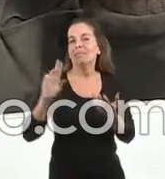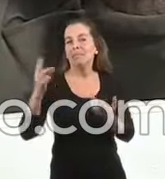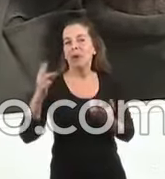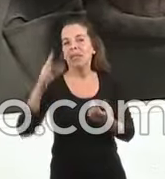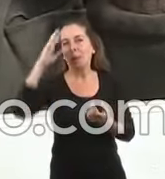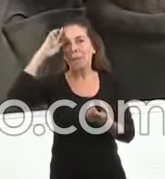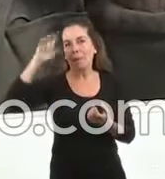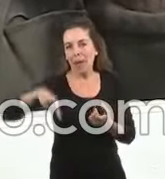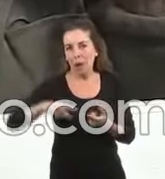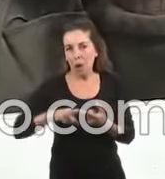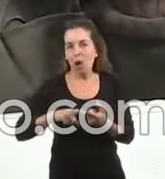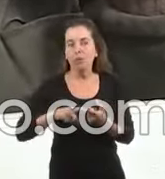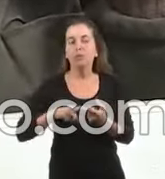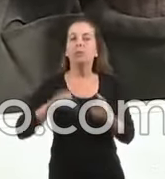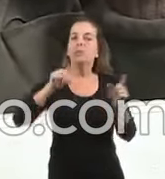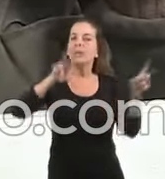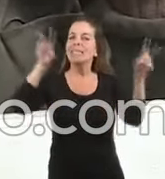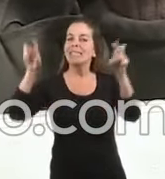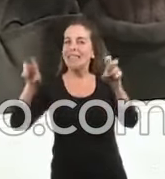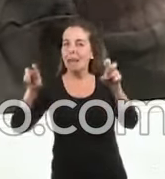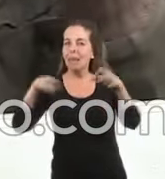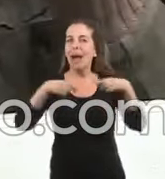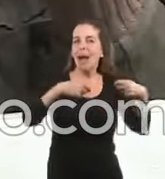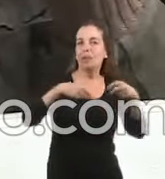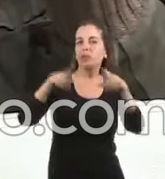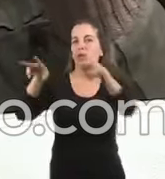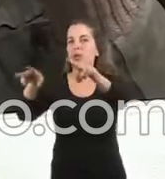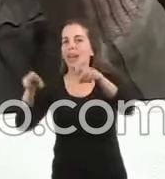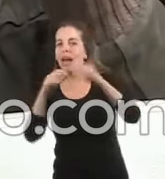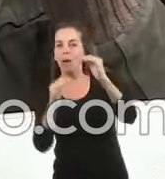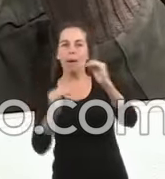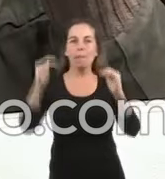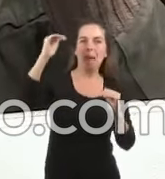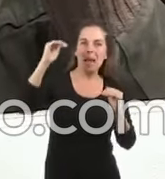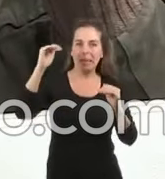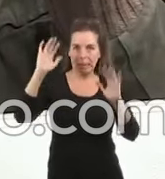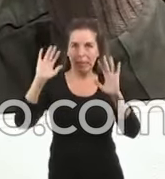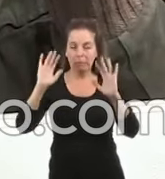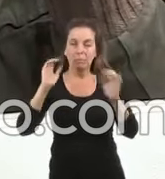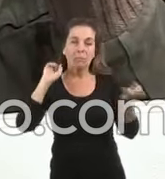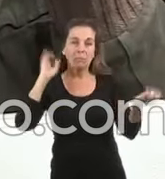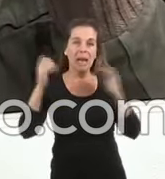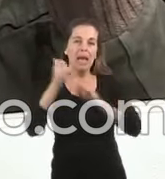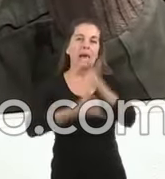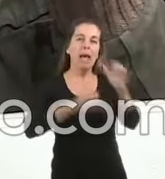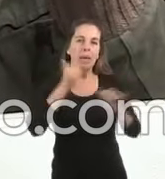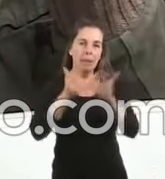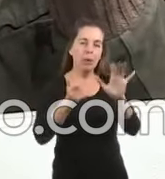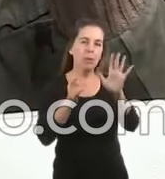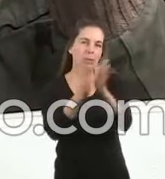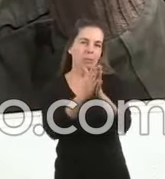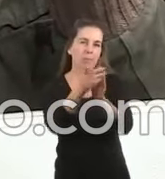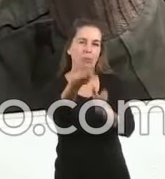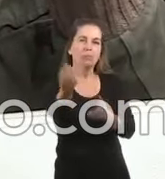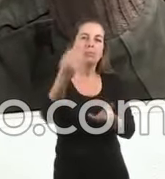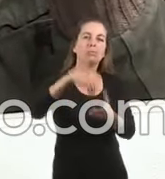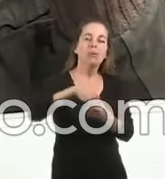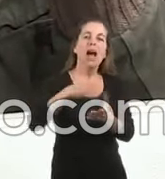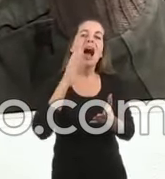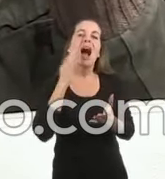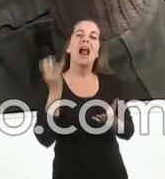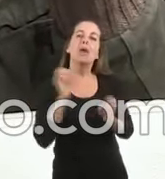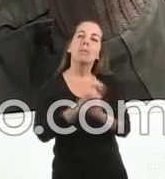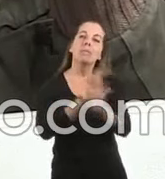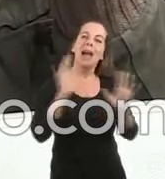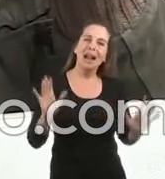kirner y hablaba de esto del superávit más allá de que lo haya dicho quería que ampliara un poco o explicitadas porque comentaba